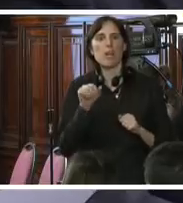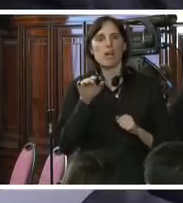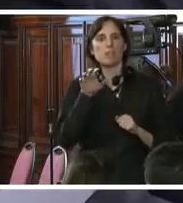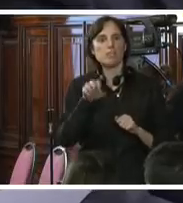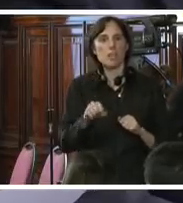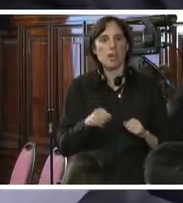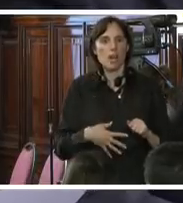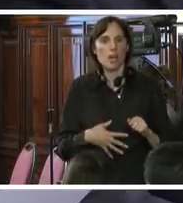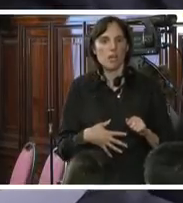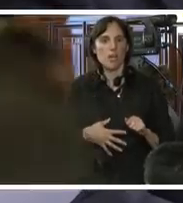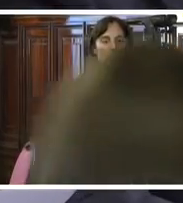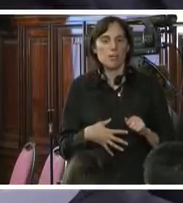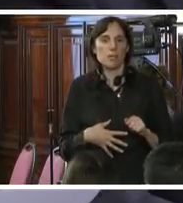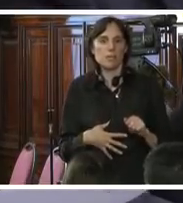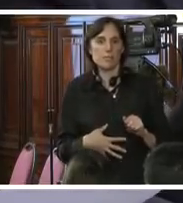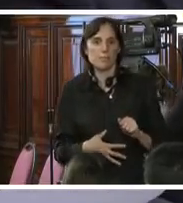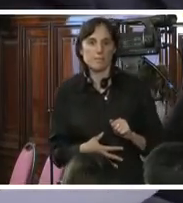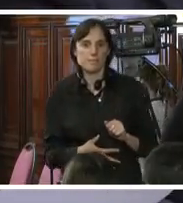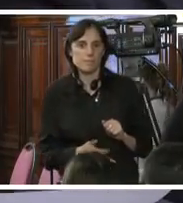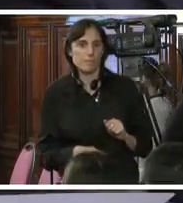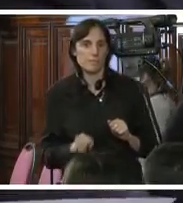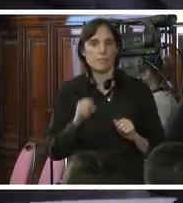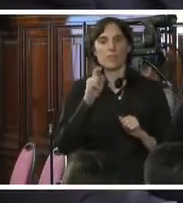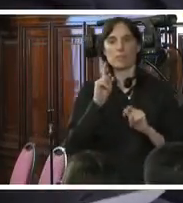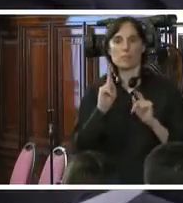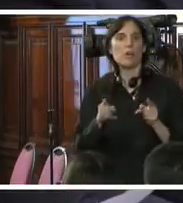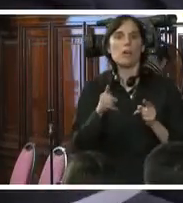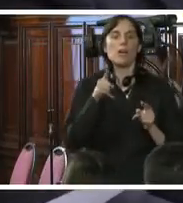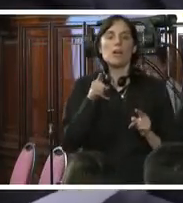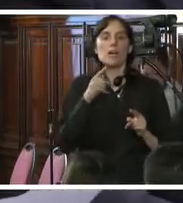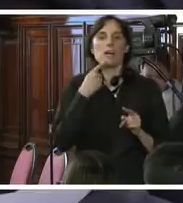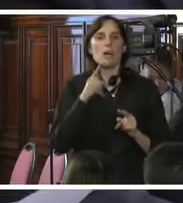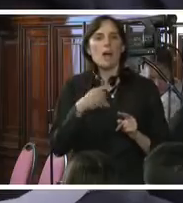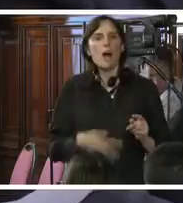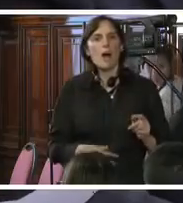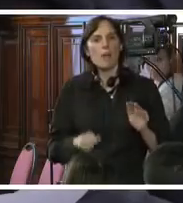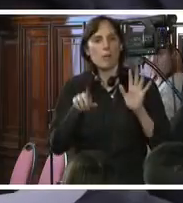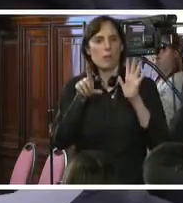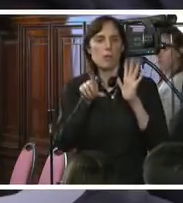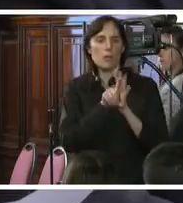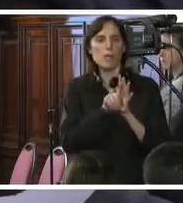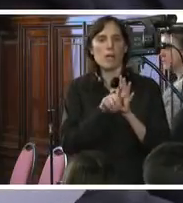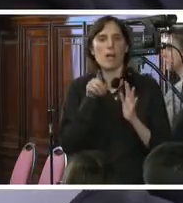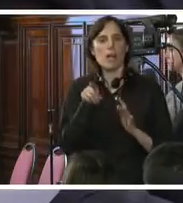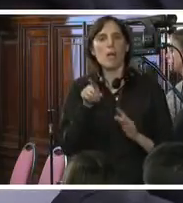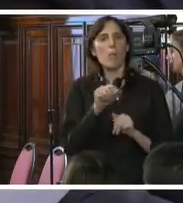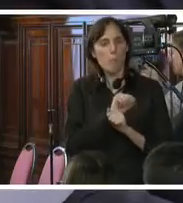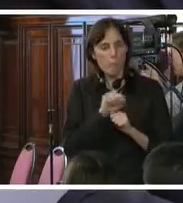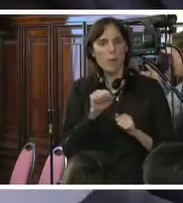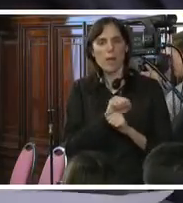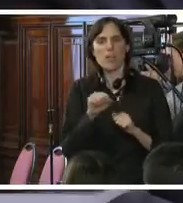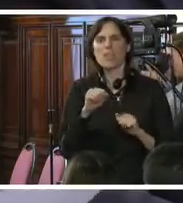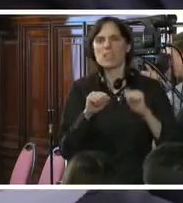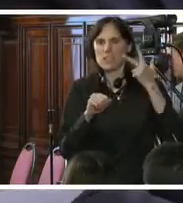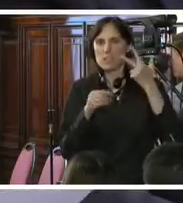niñas víctimas de violación sexual. En el acompañamiento de acceso al aborto legal para niñas víctimas de violación, es posible identificar